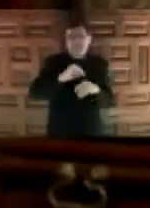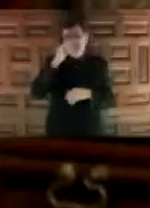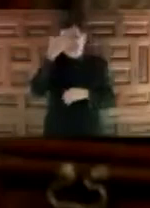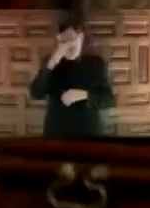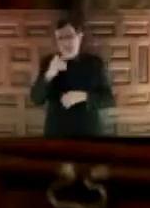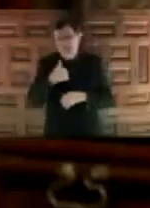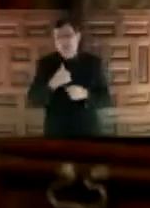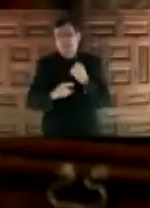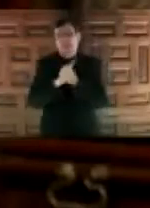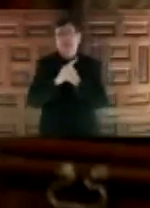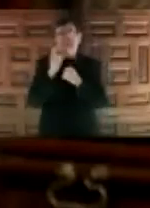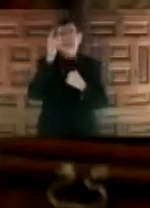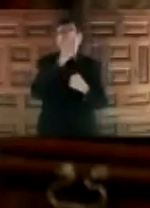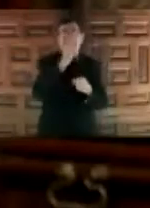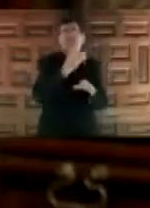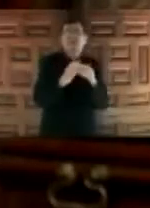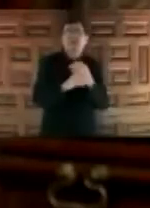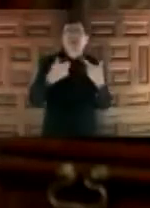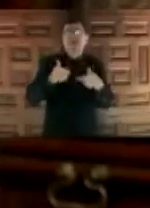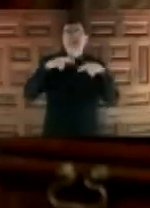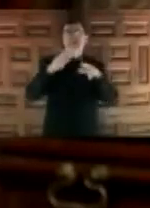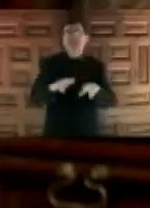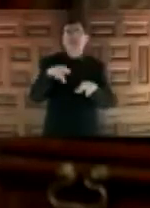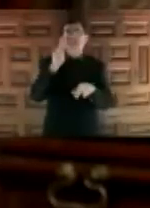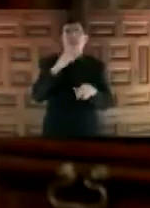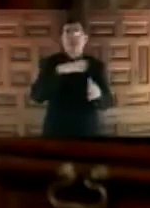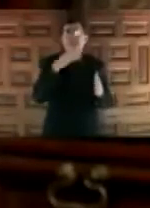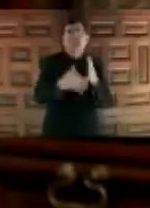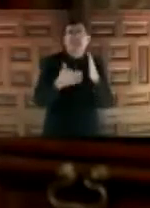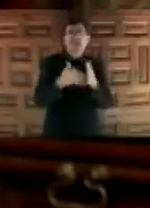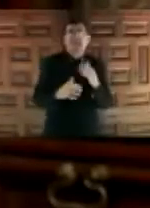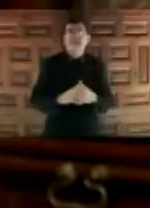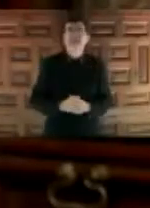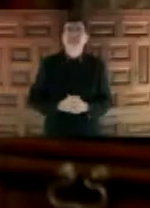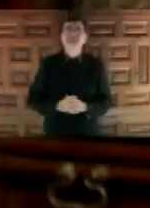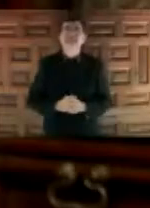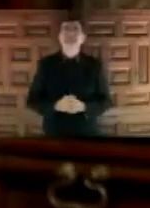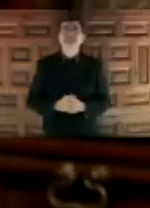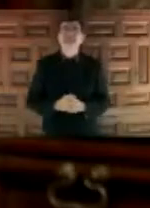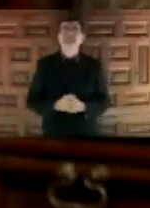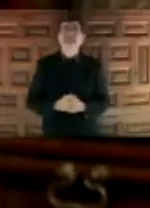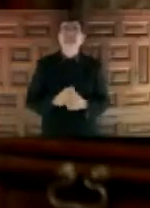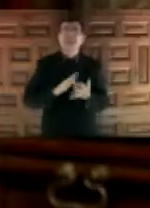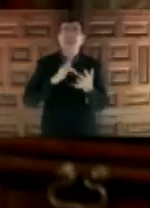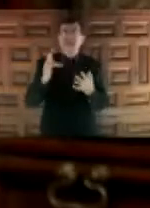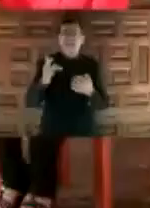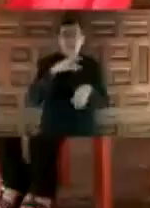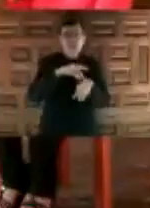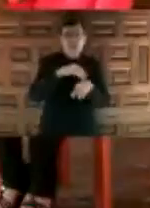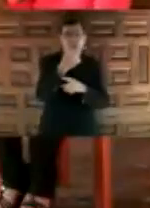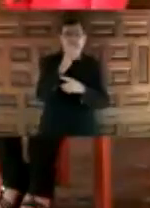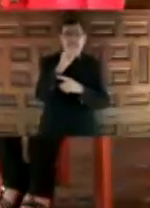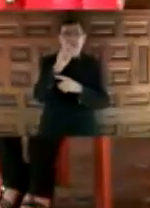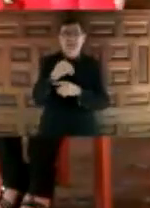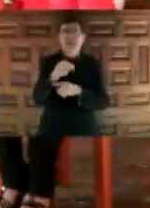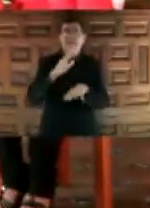complicado. O sea, no es fácil incorporar esa representación, pero ¿de qué hace falta? Hace falta. Muchas gracias, doctor Germán.